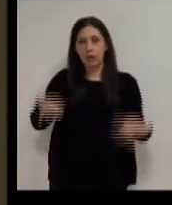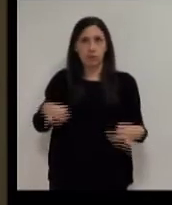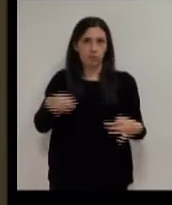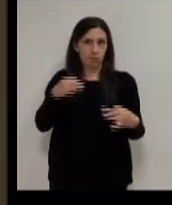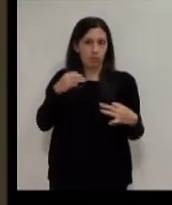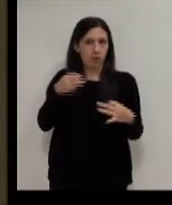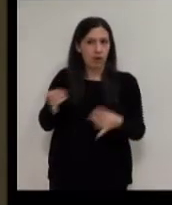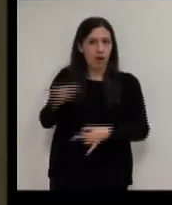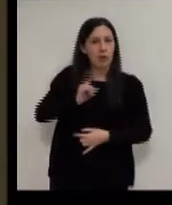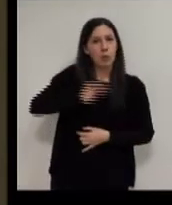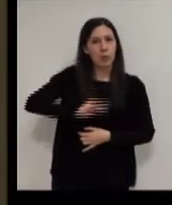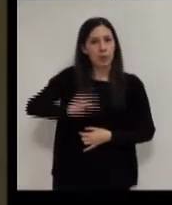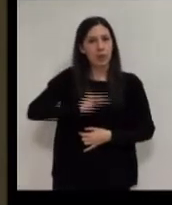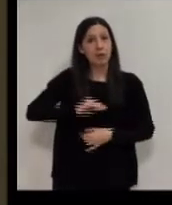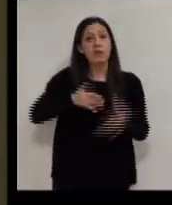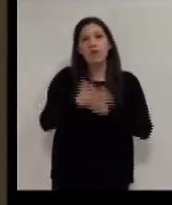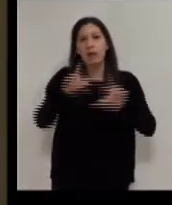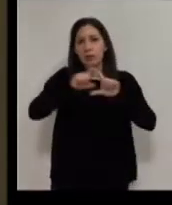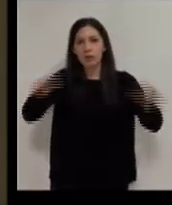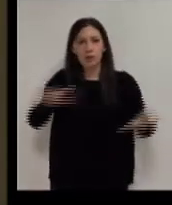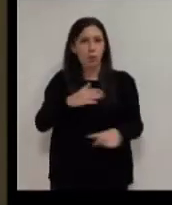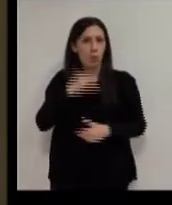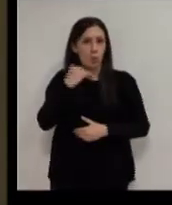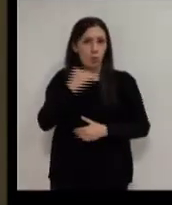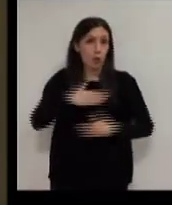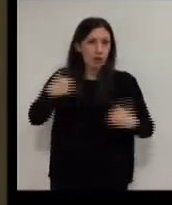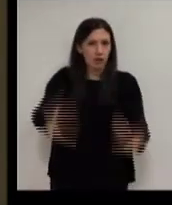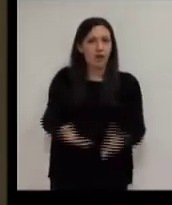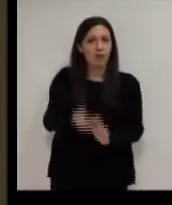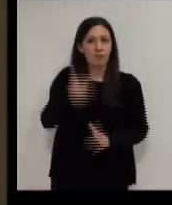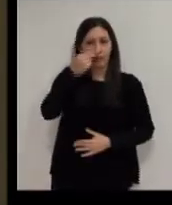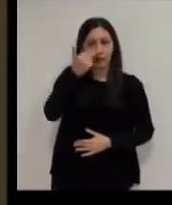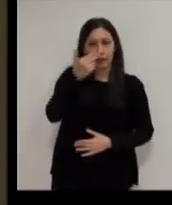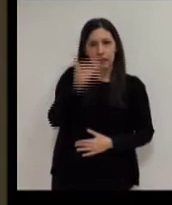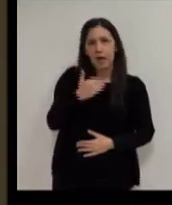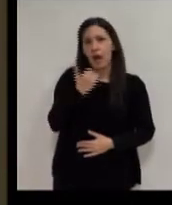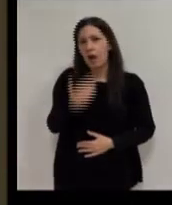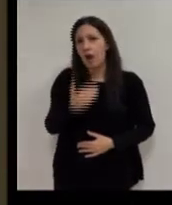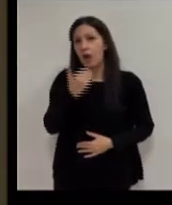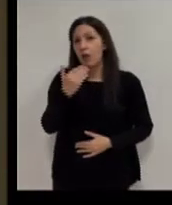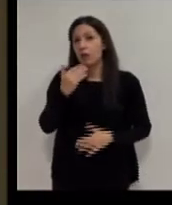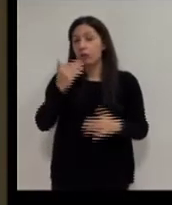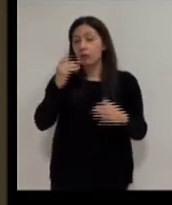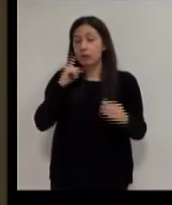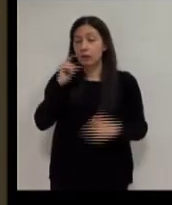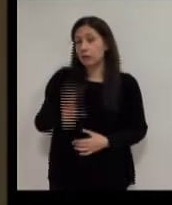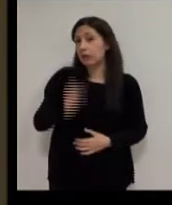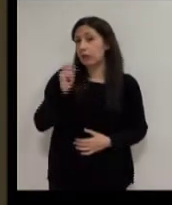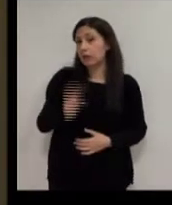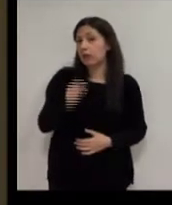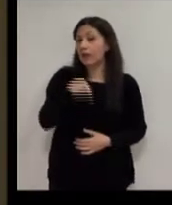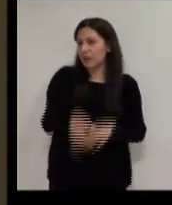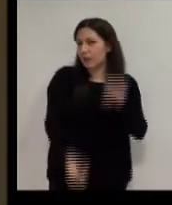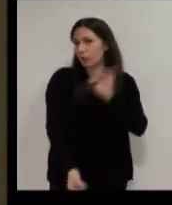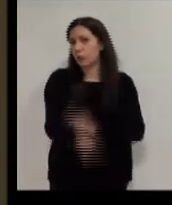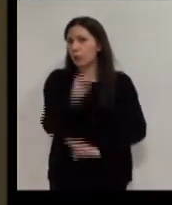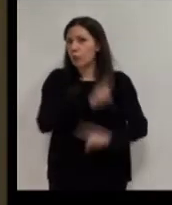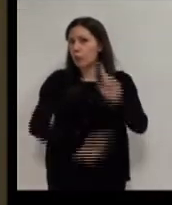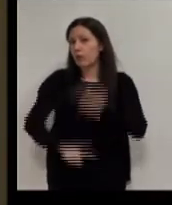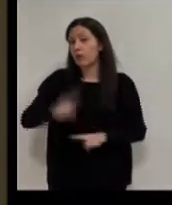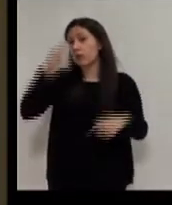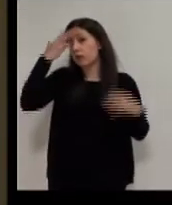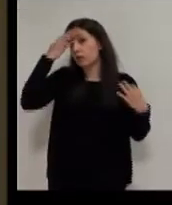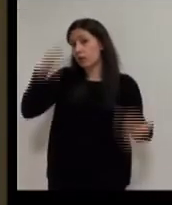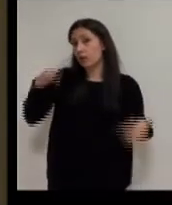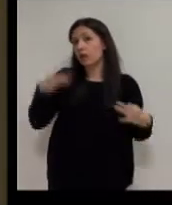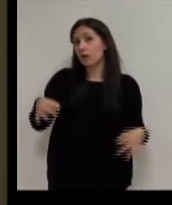se suele caer, esto es algo atractivo y esto provoca que cualquier empresa se interese por el tema. En lo que no se suele caer, y aquí es donde